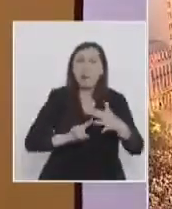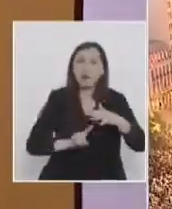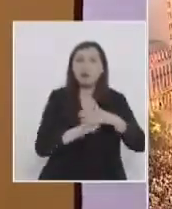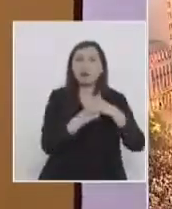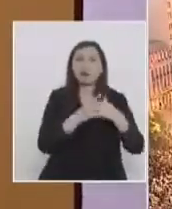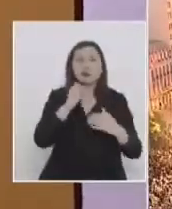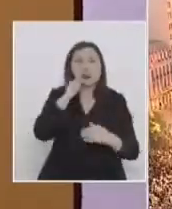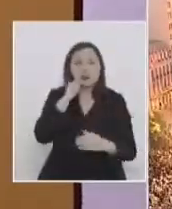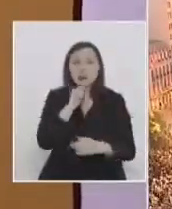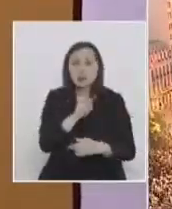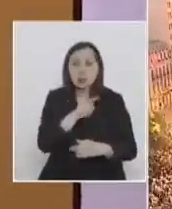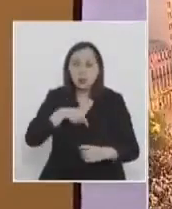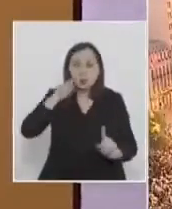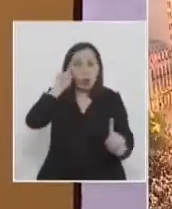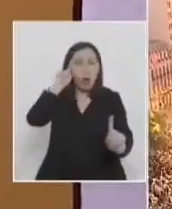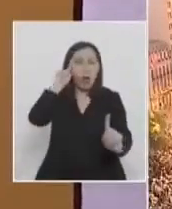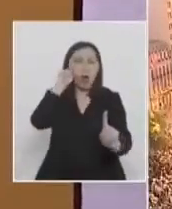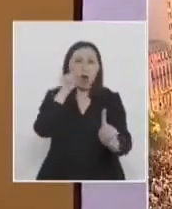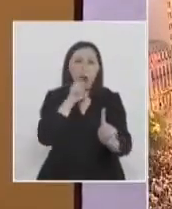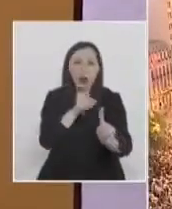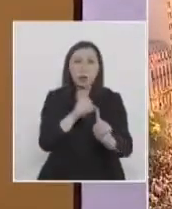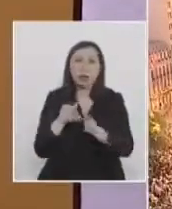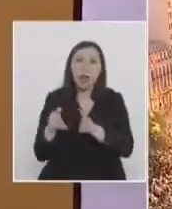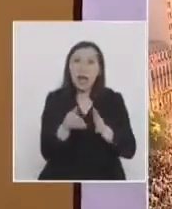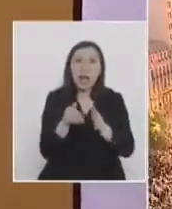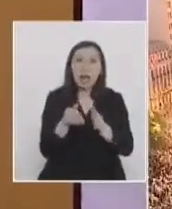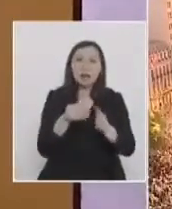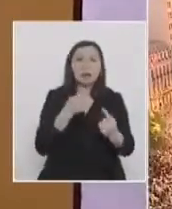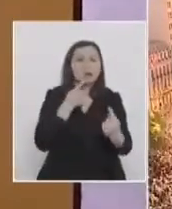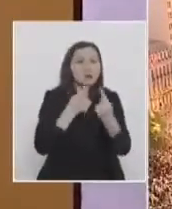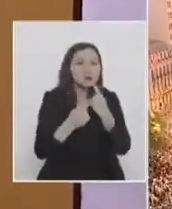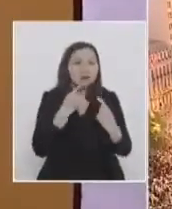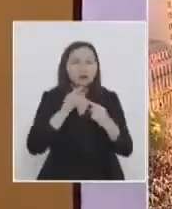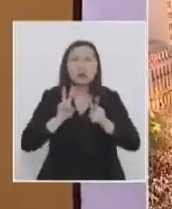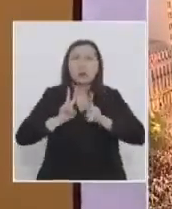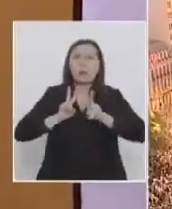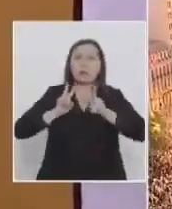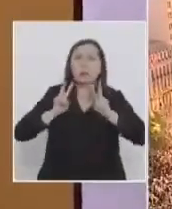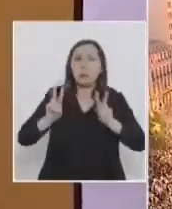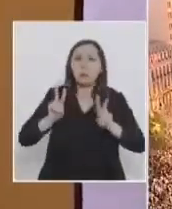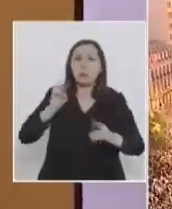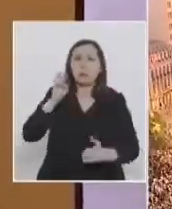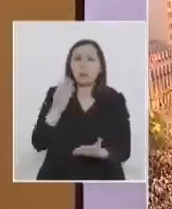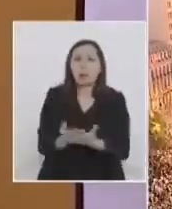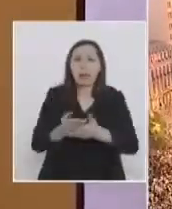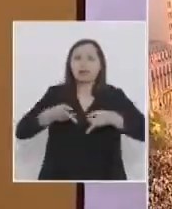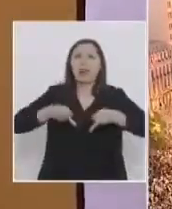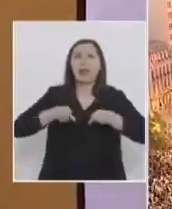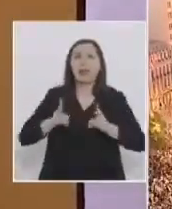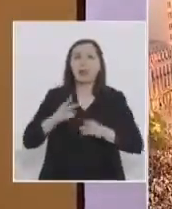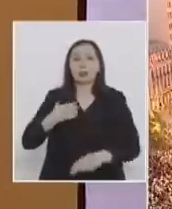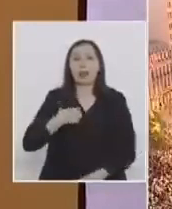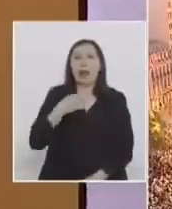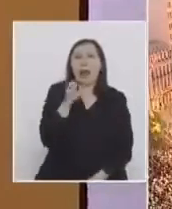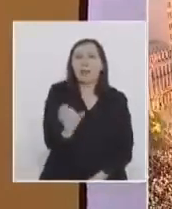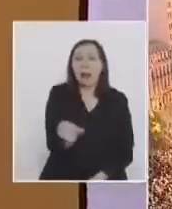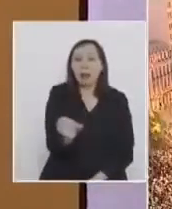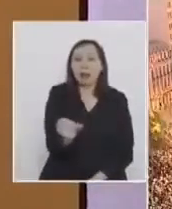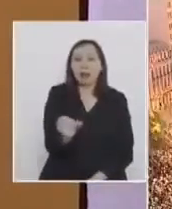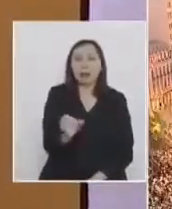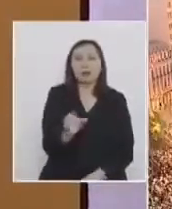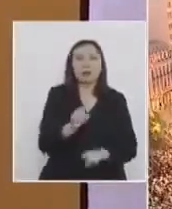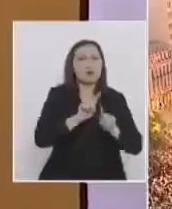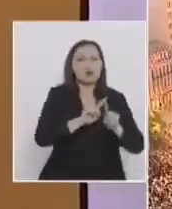implica será nuestro objetivo, y el camino será el diálogo, la paz, el derecho y la empatía con todas